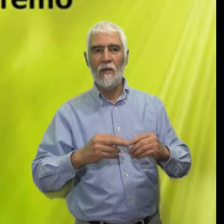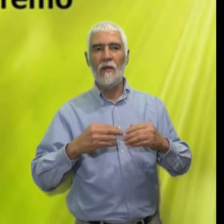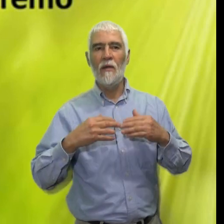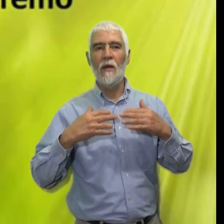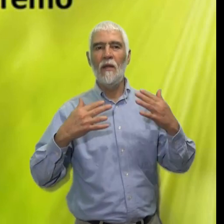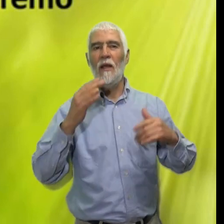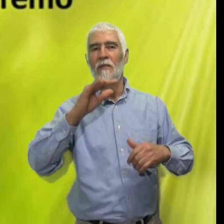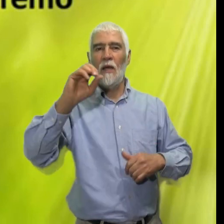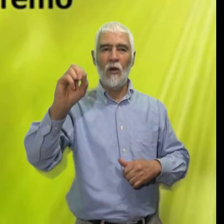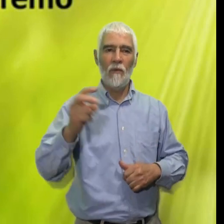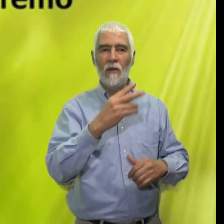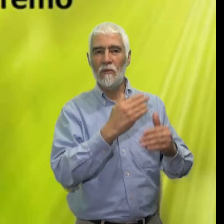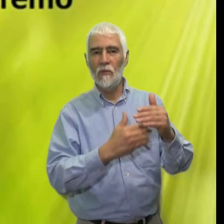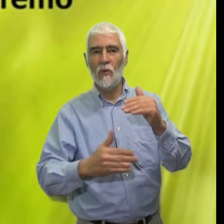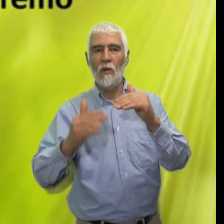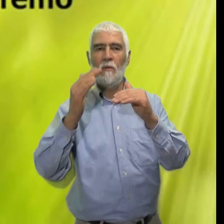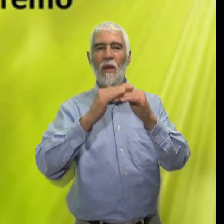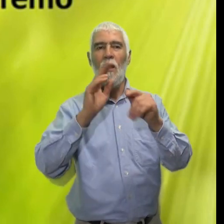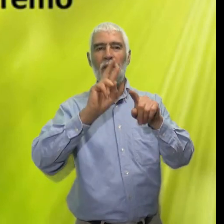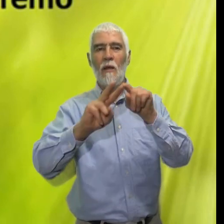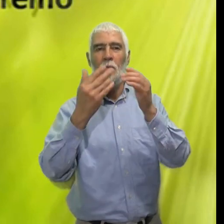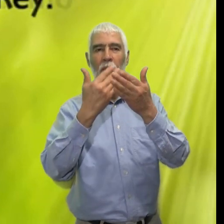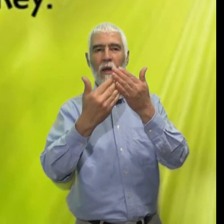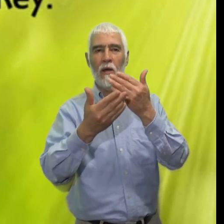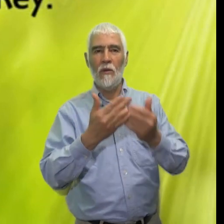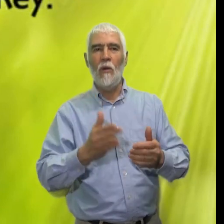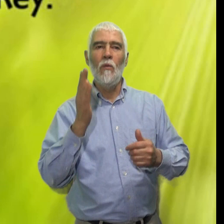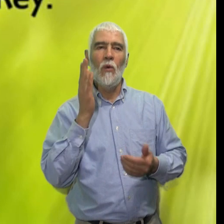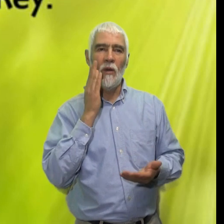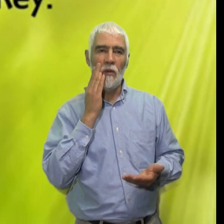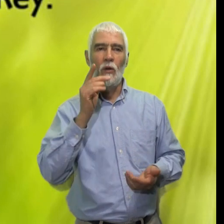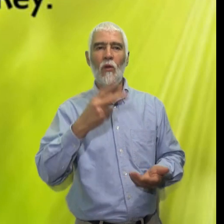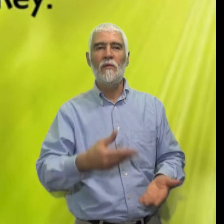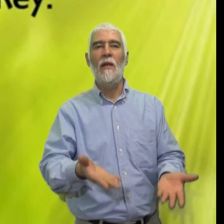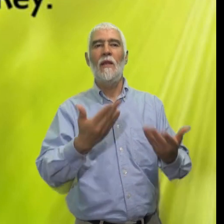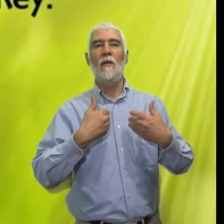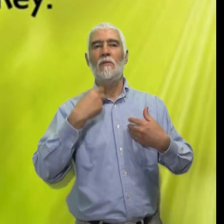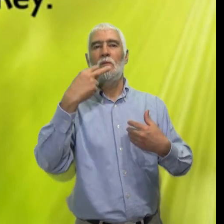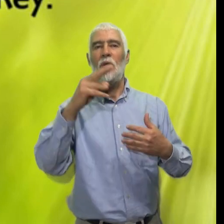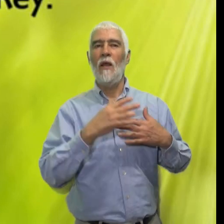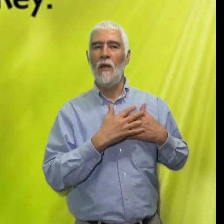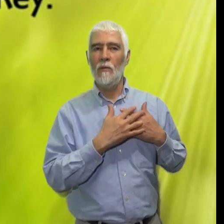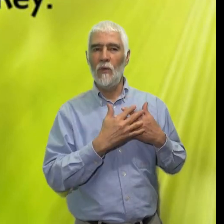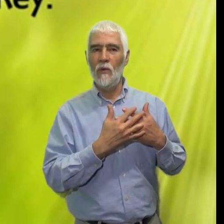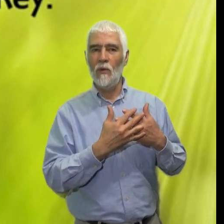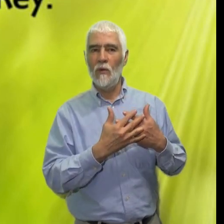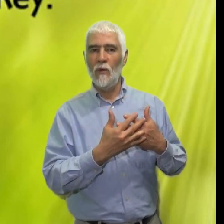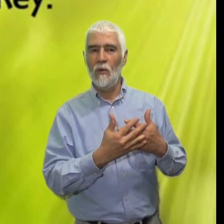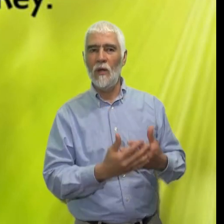Grande Jehová, el supremo Hacedor, bondadoso nos da su amor.